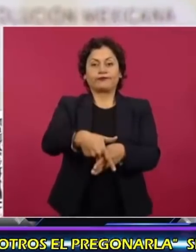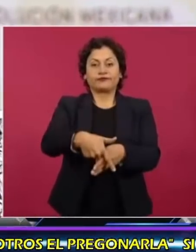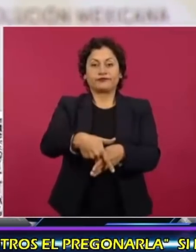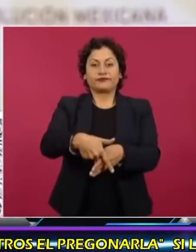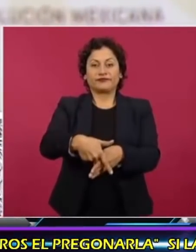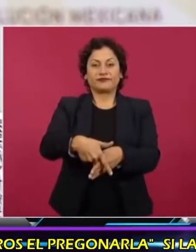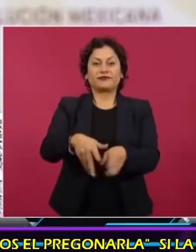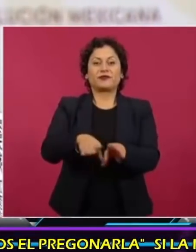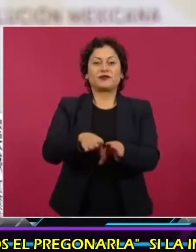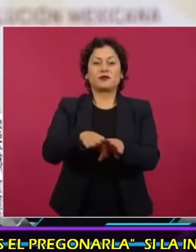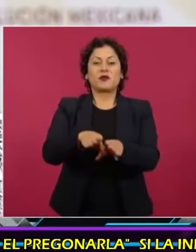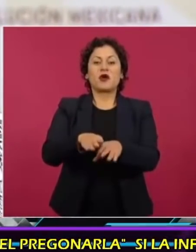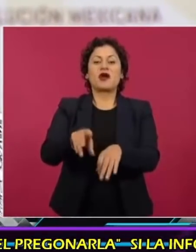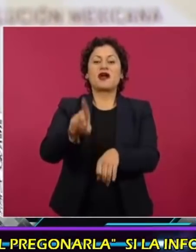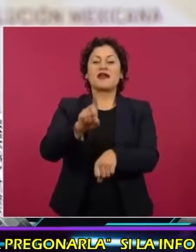lealtad.